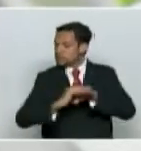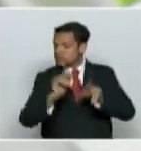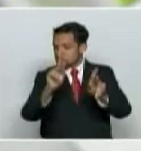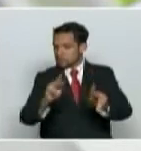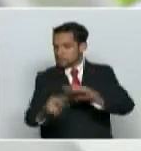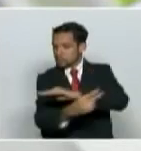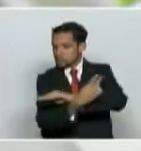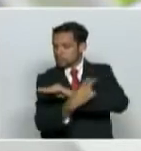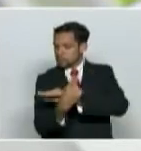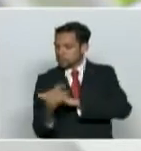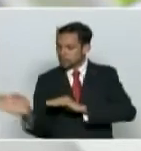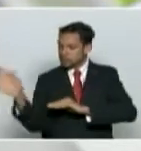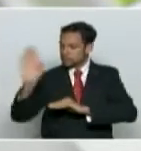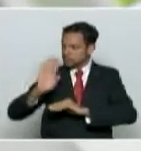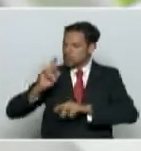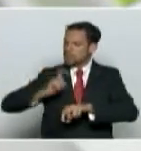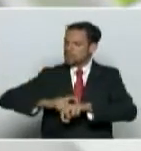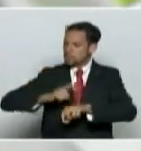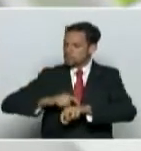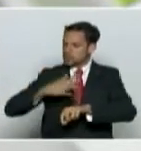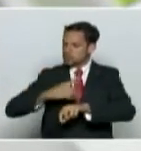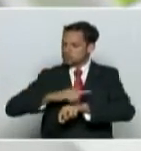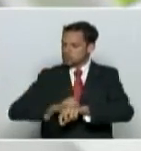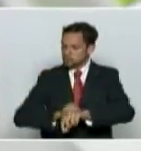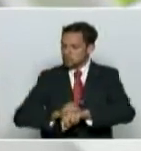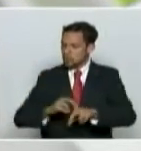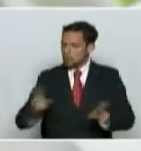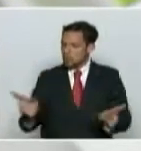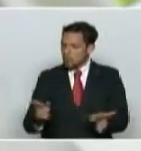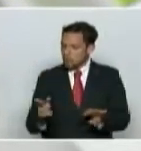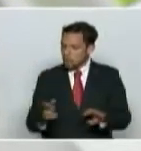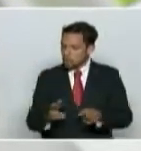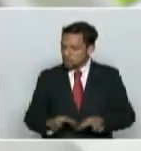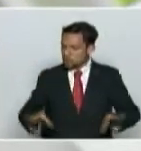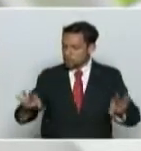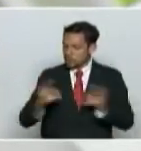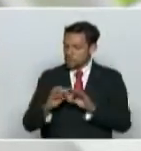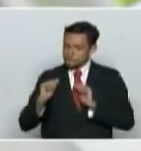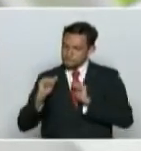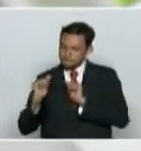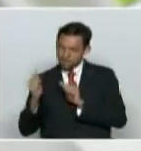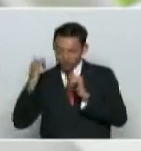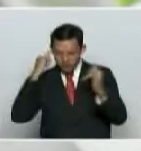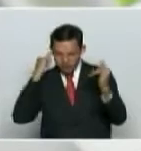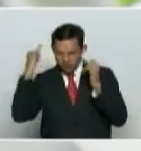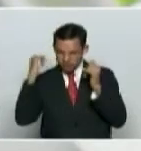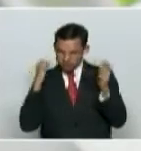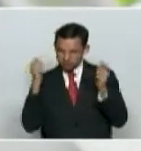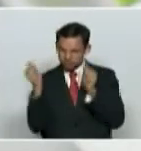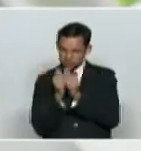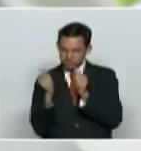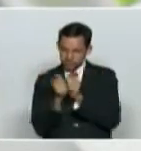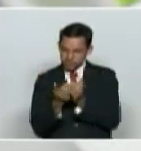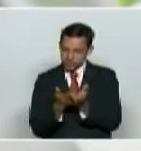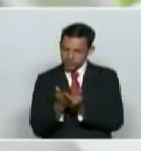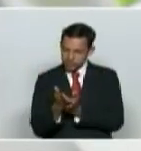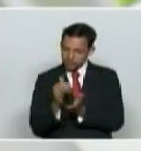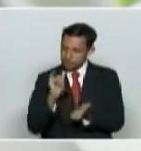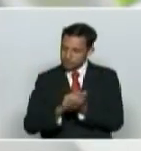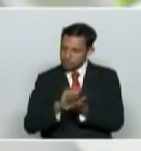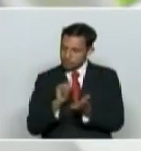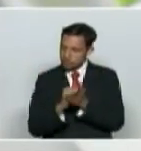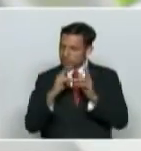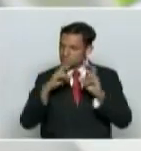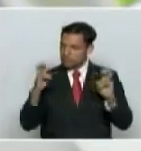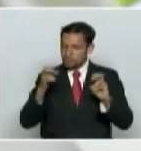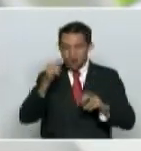muy pendientes de este espacio, pues que sin lugar a dudas, pues es muy importante para que ustedes estén muy pendientes de las novedades del canal y de esos detrás